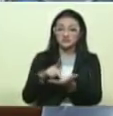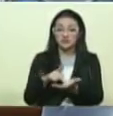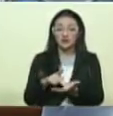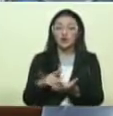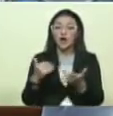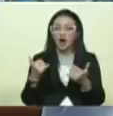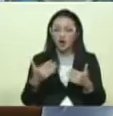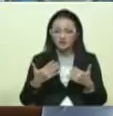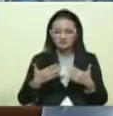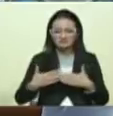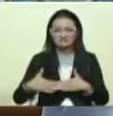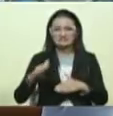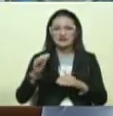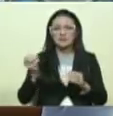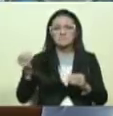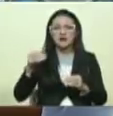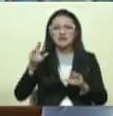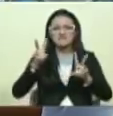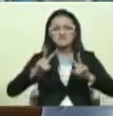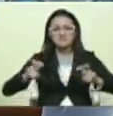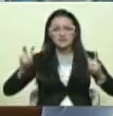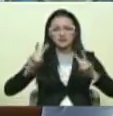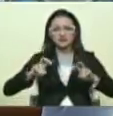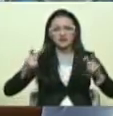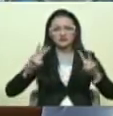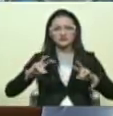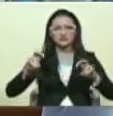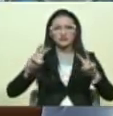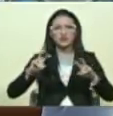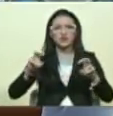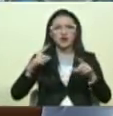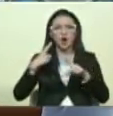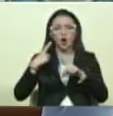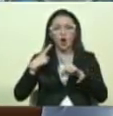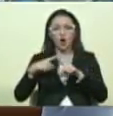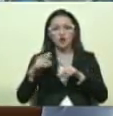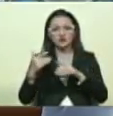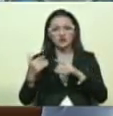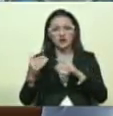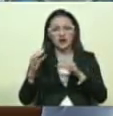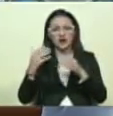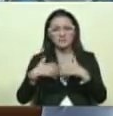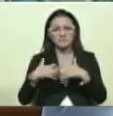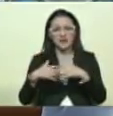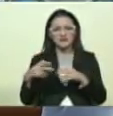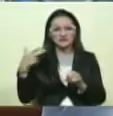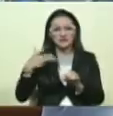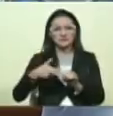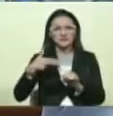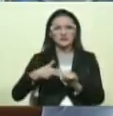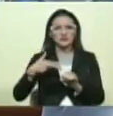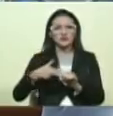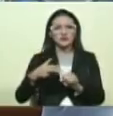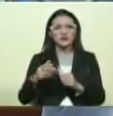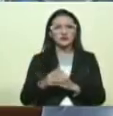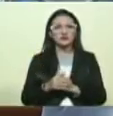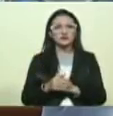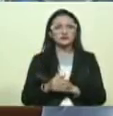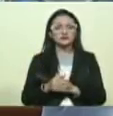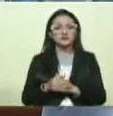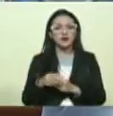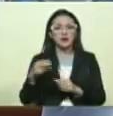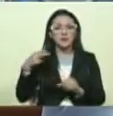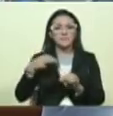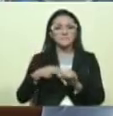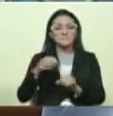reaperturado investigaciones a otras filiales dentro de la industria petrolera. Por ejemplo, Petropiar.